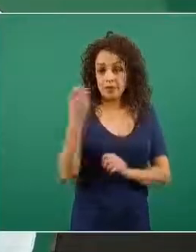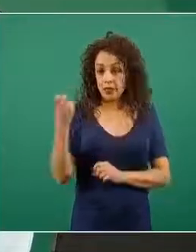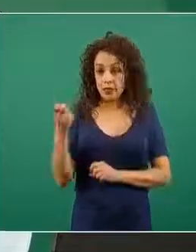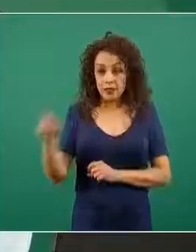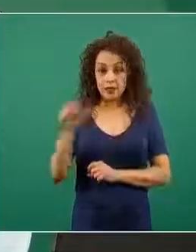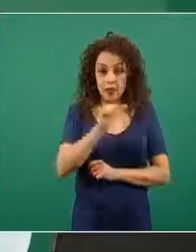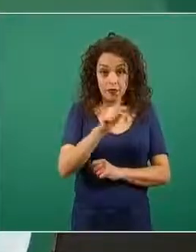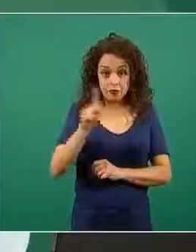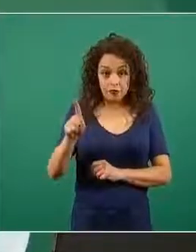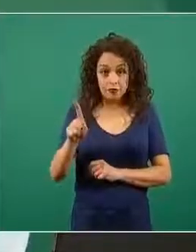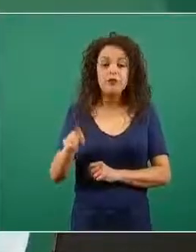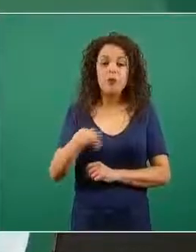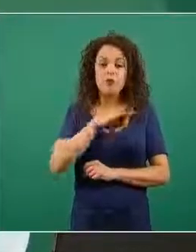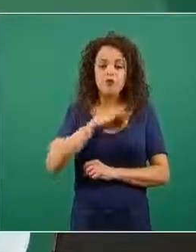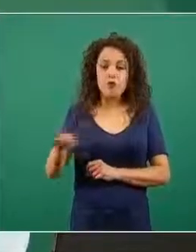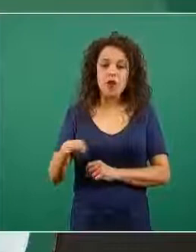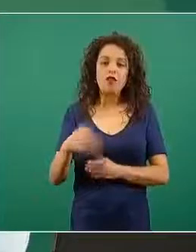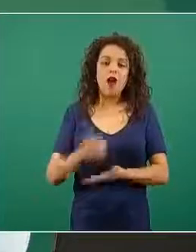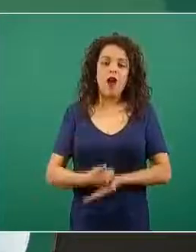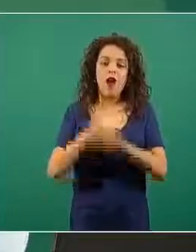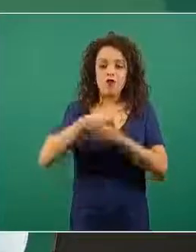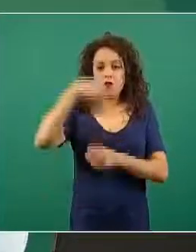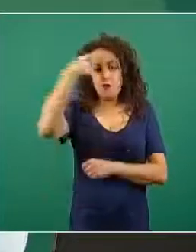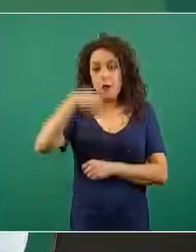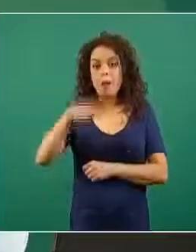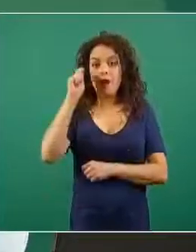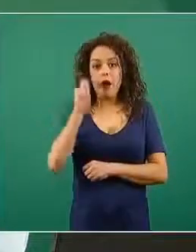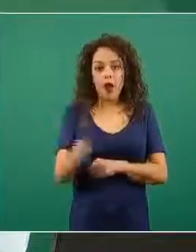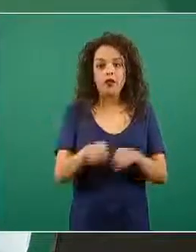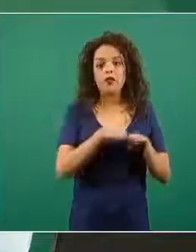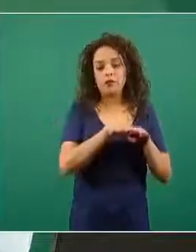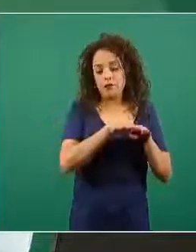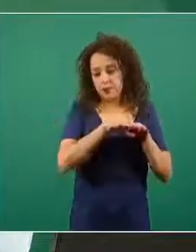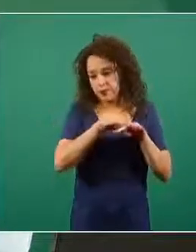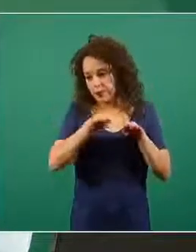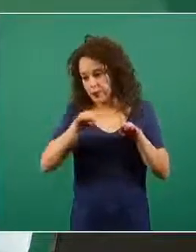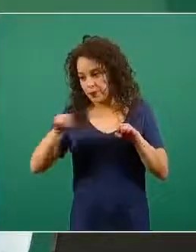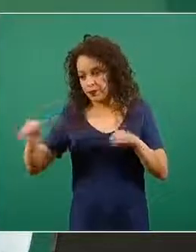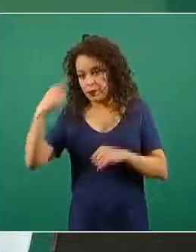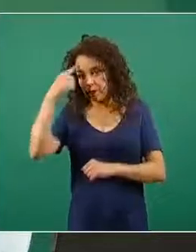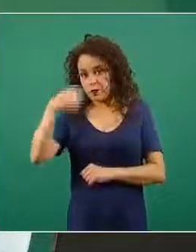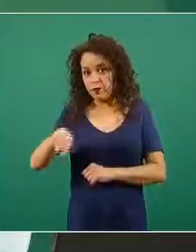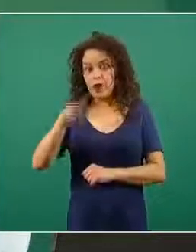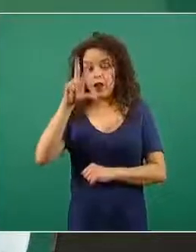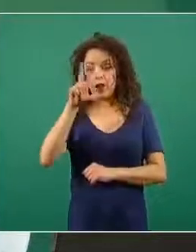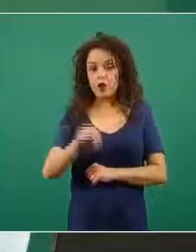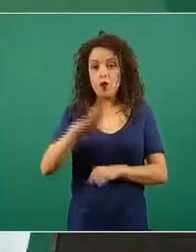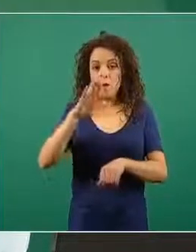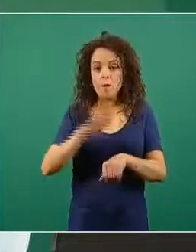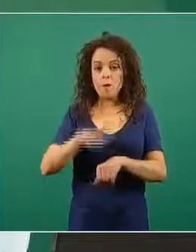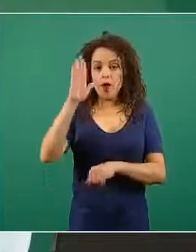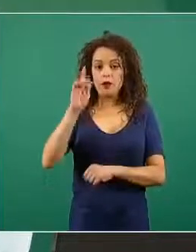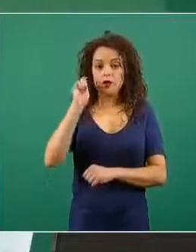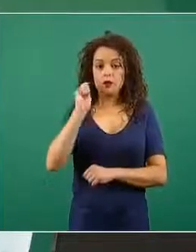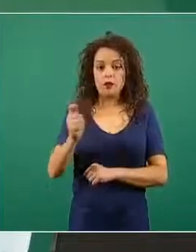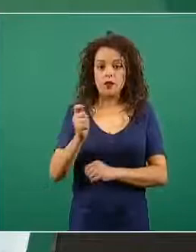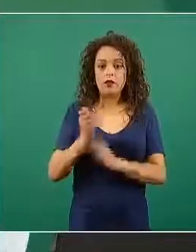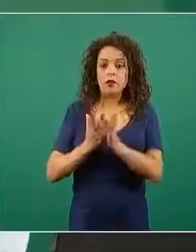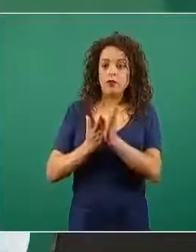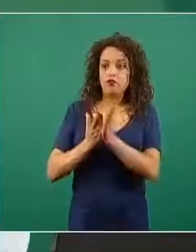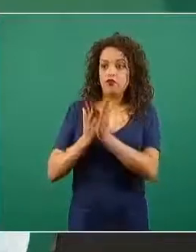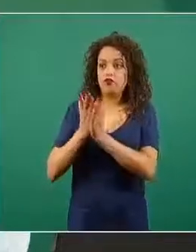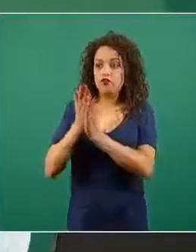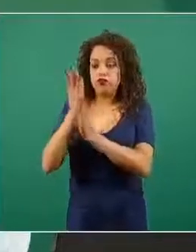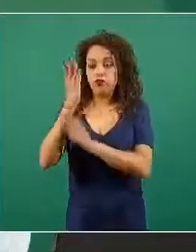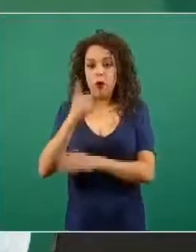que se aplanara la curva y que no se presentaran una curva epidémica similar a las de la